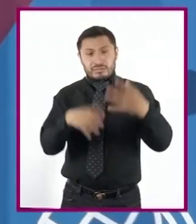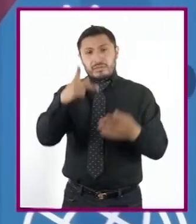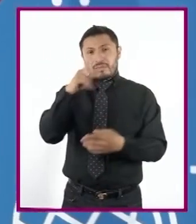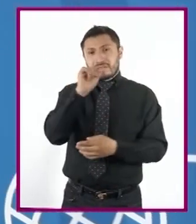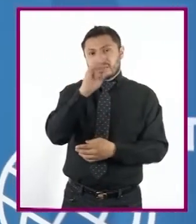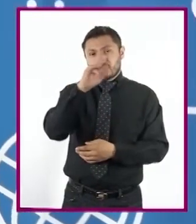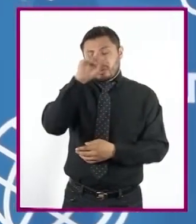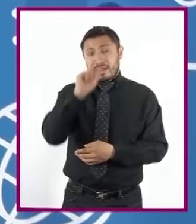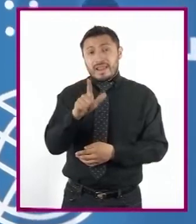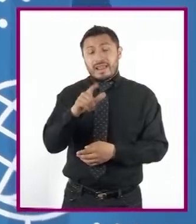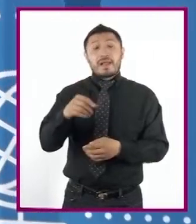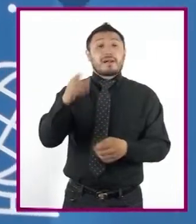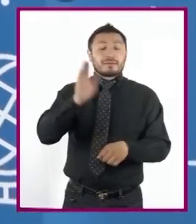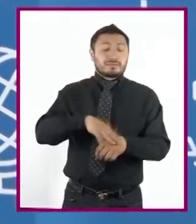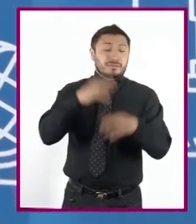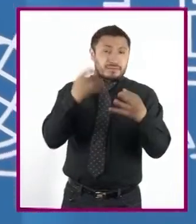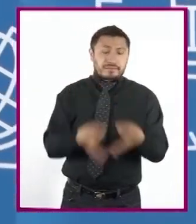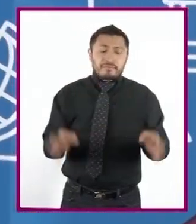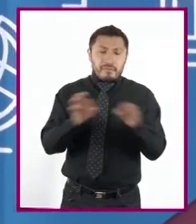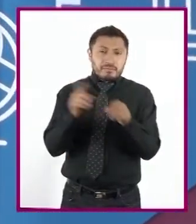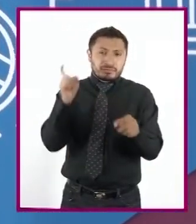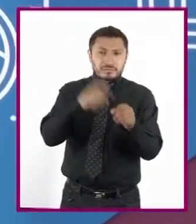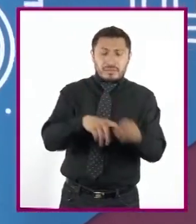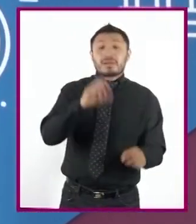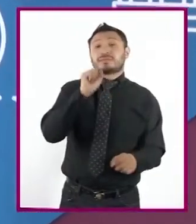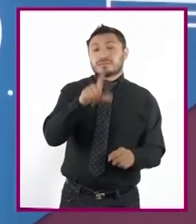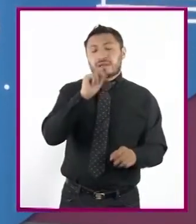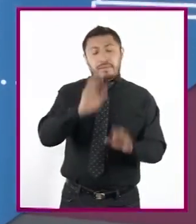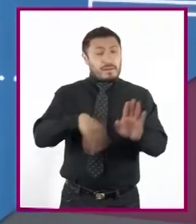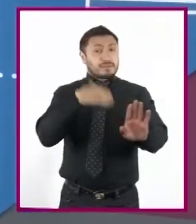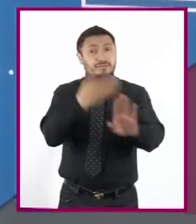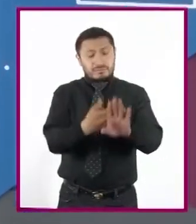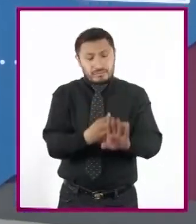uno de sus principales aliados, también se rebelaría,